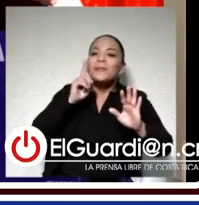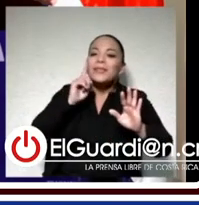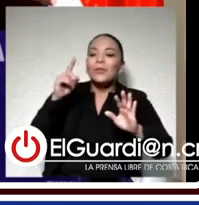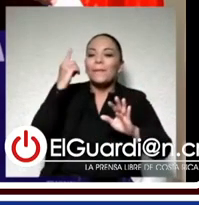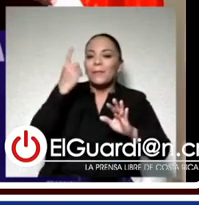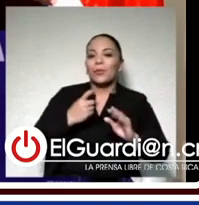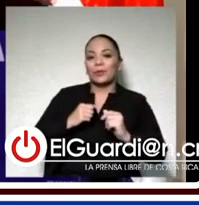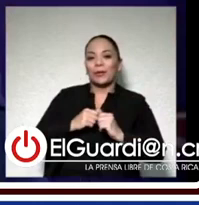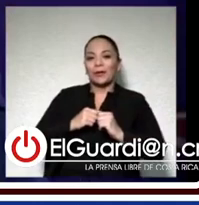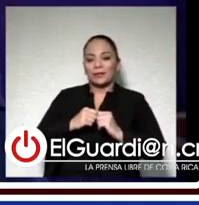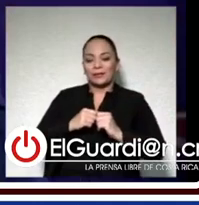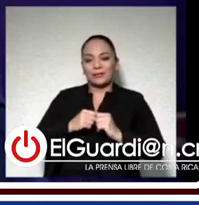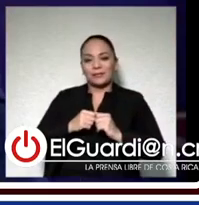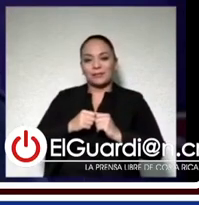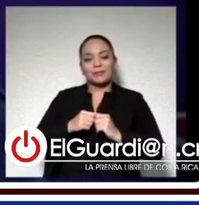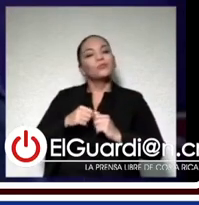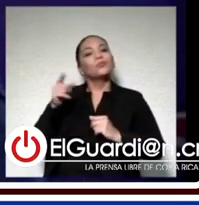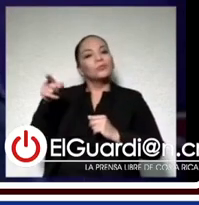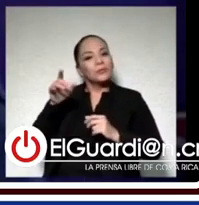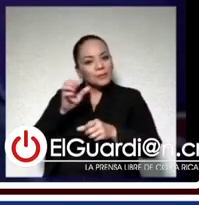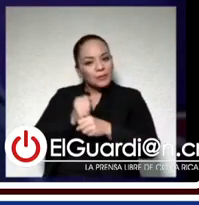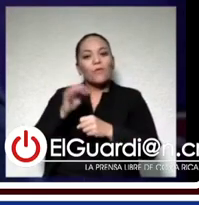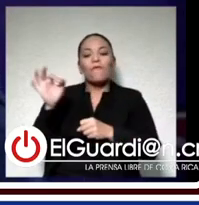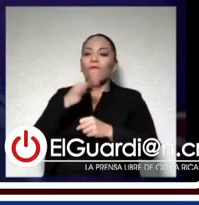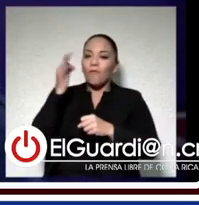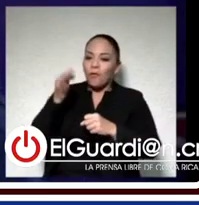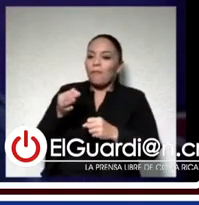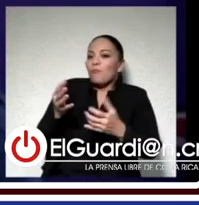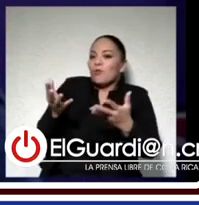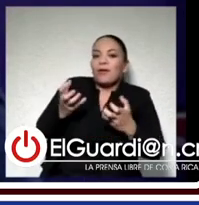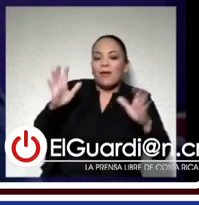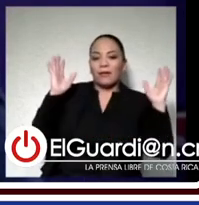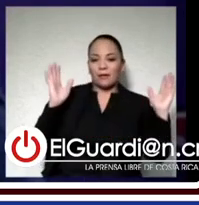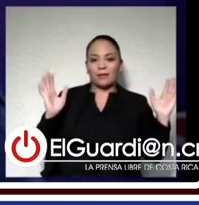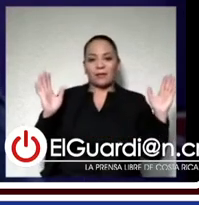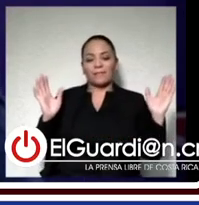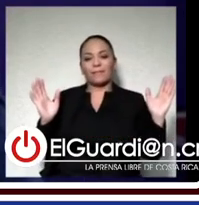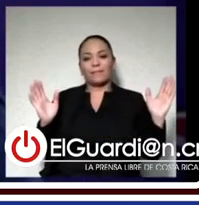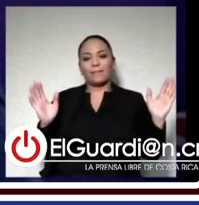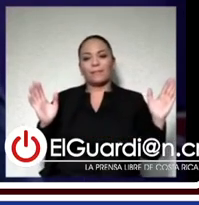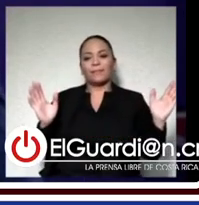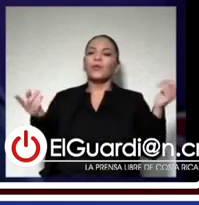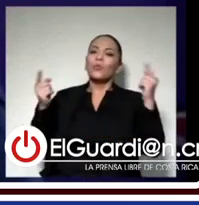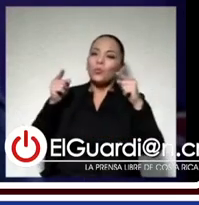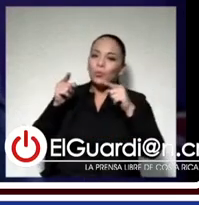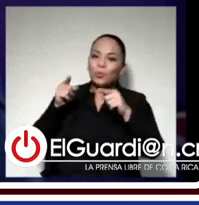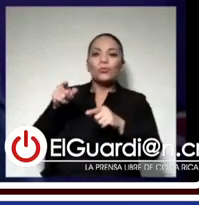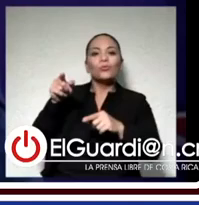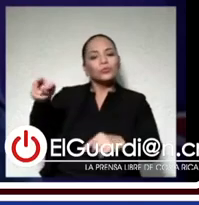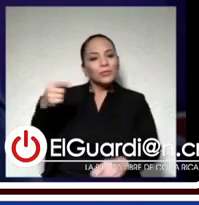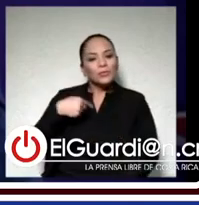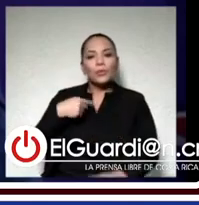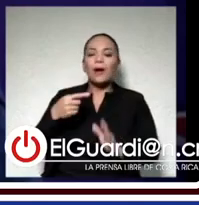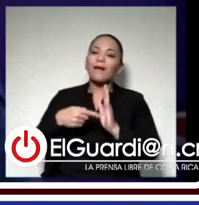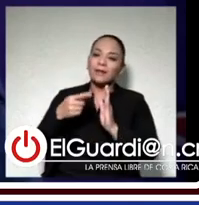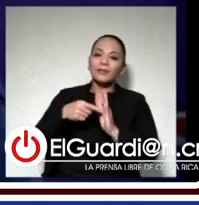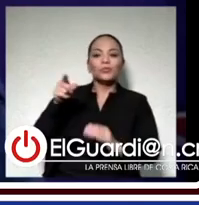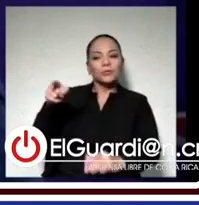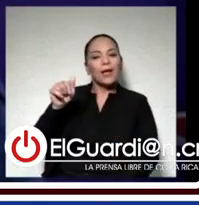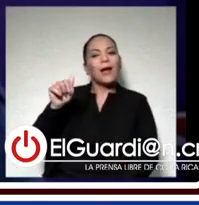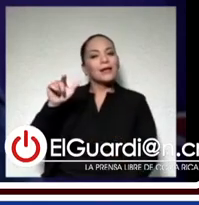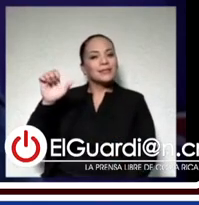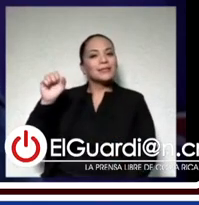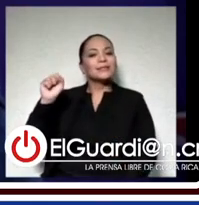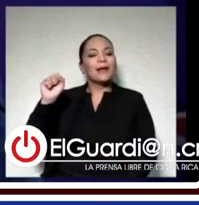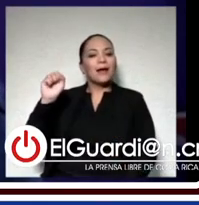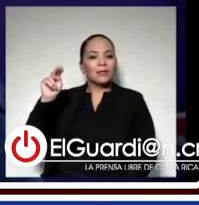Y lo está haciendo de manera adrede. Por eso es que usted, hay veces, usted y yo, don Alessandro, a